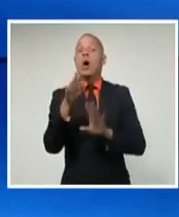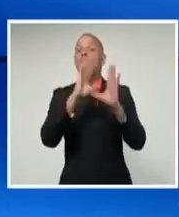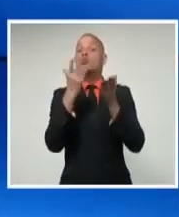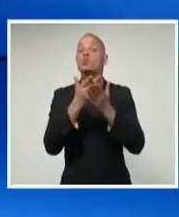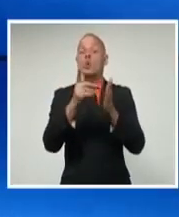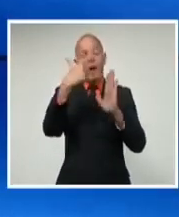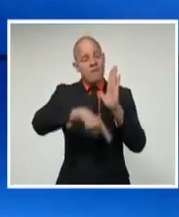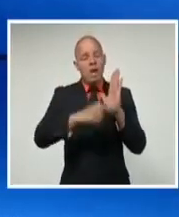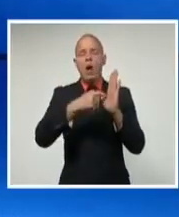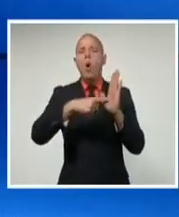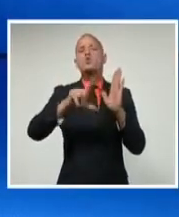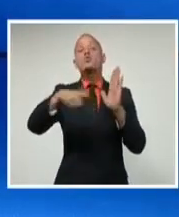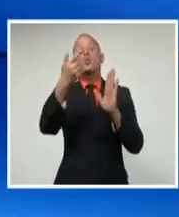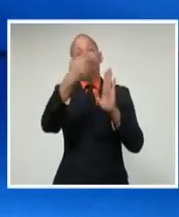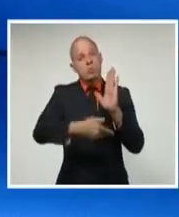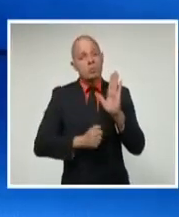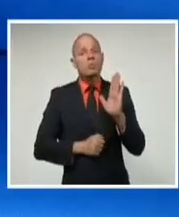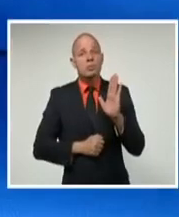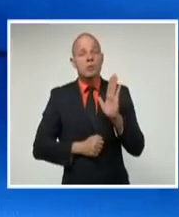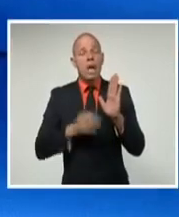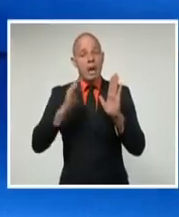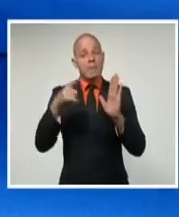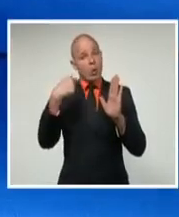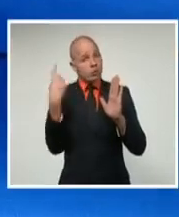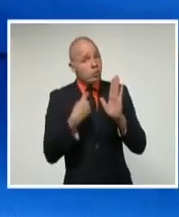a la legalidad socialista, amparada en nuestra